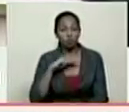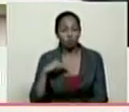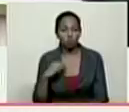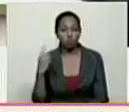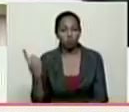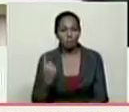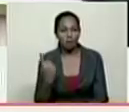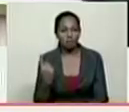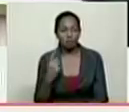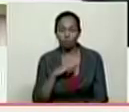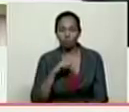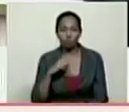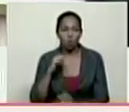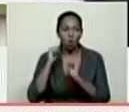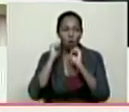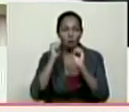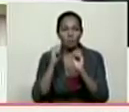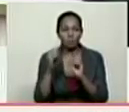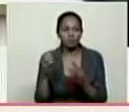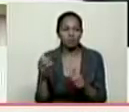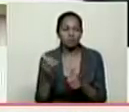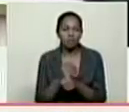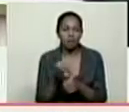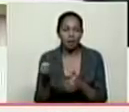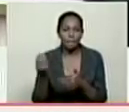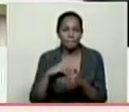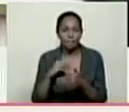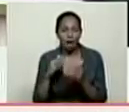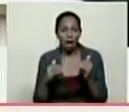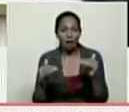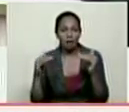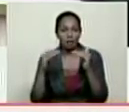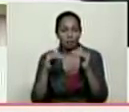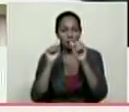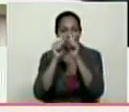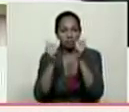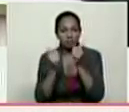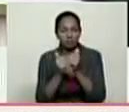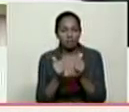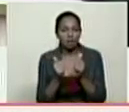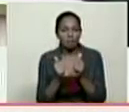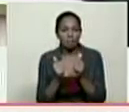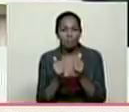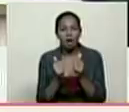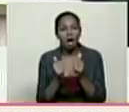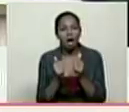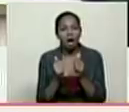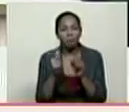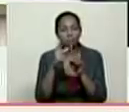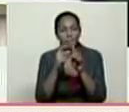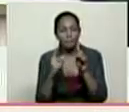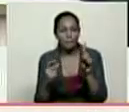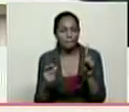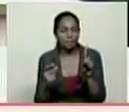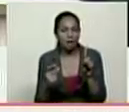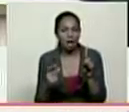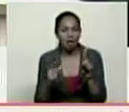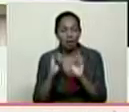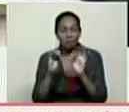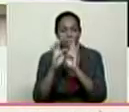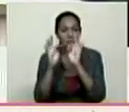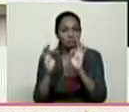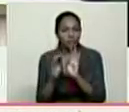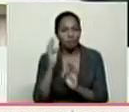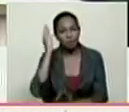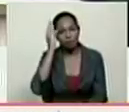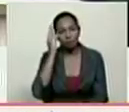logrado acercarnos al equilibrio completo del sistema eléctrico nacional, sino que ya tenemos perfecta conciencia